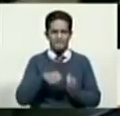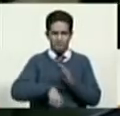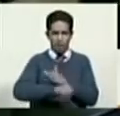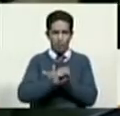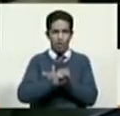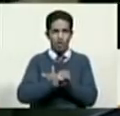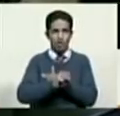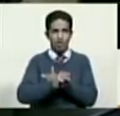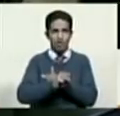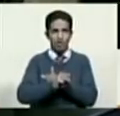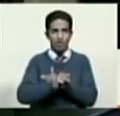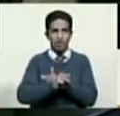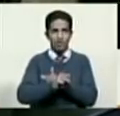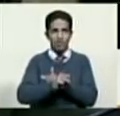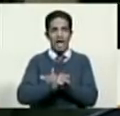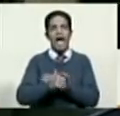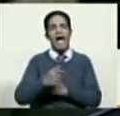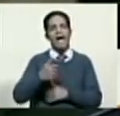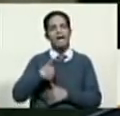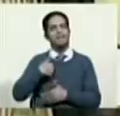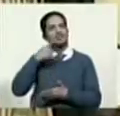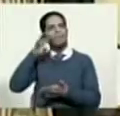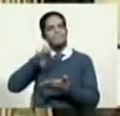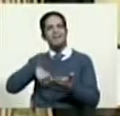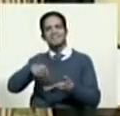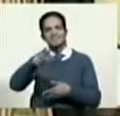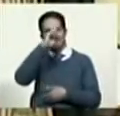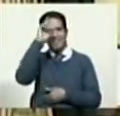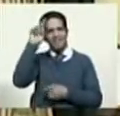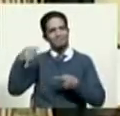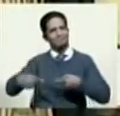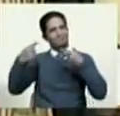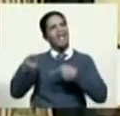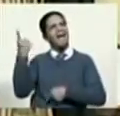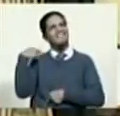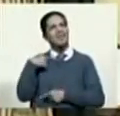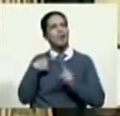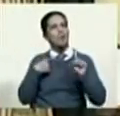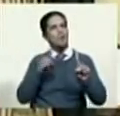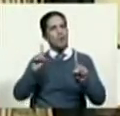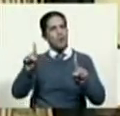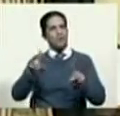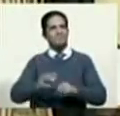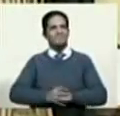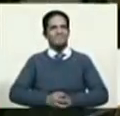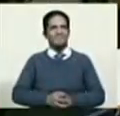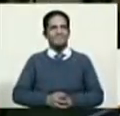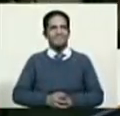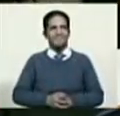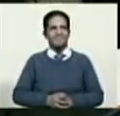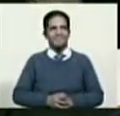Del Real Madrid. Yo soy del Barcelona. Empatamos antes de ayer, 1-1.